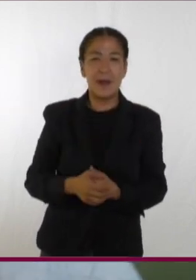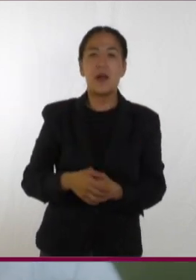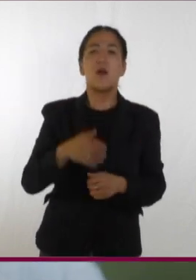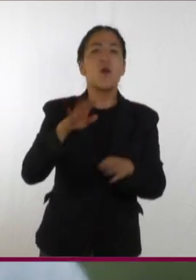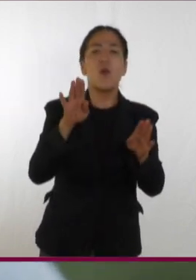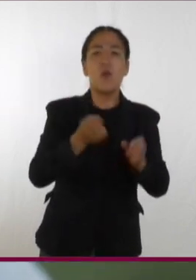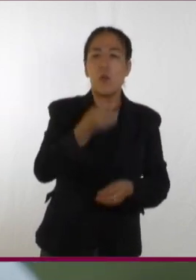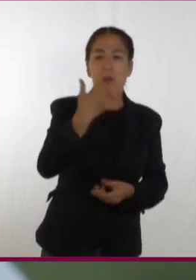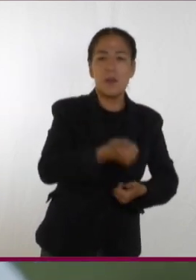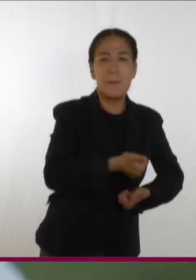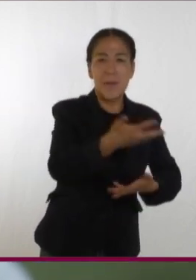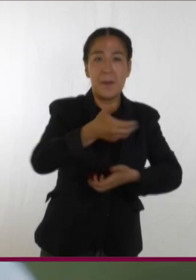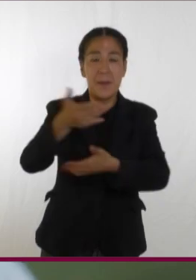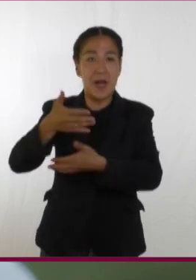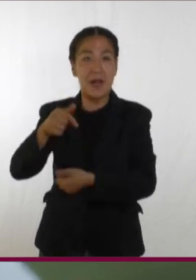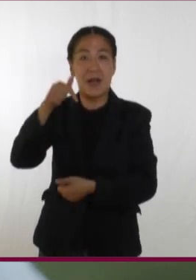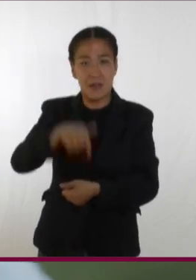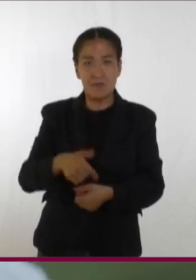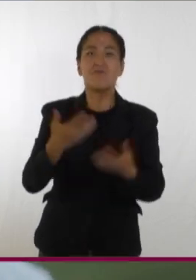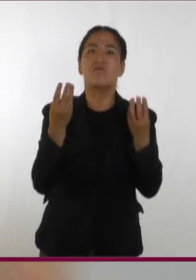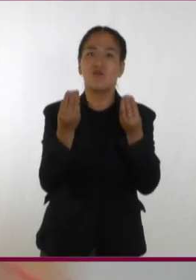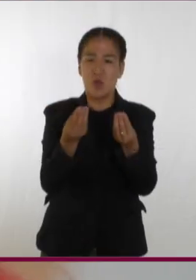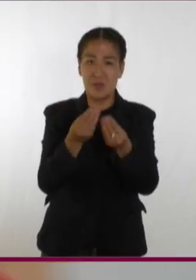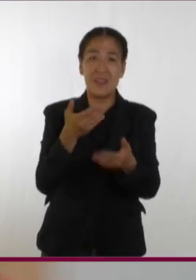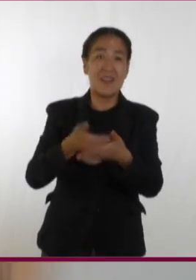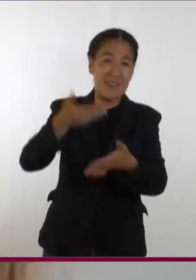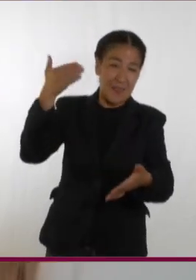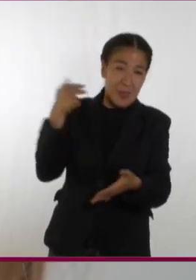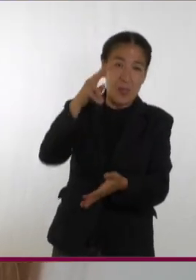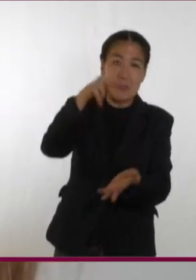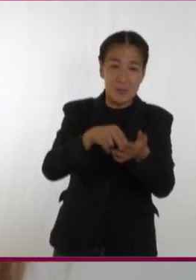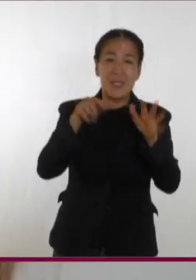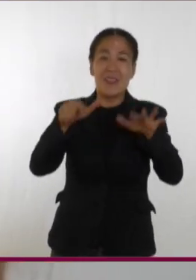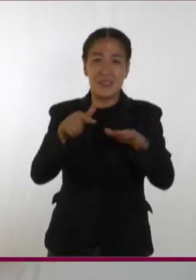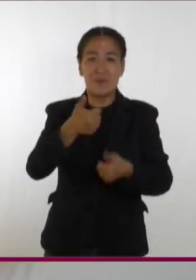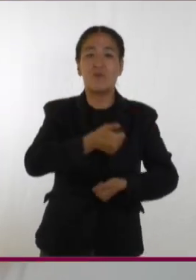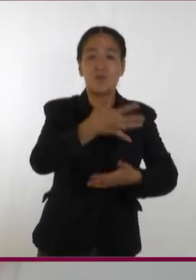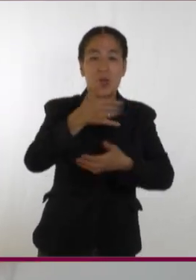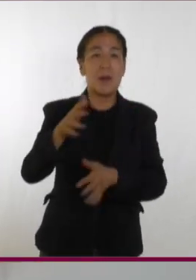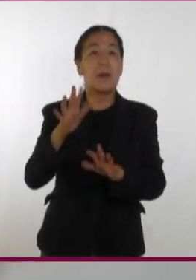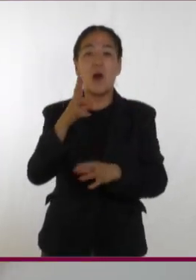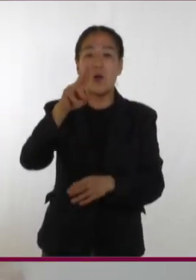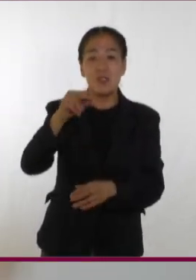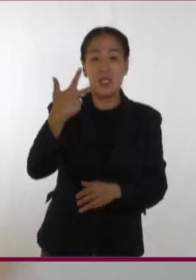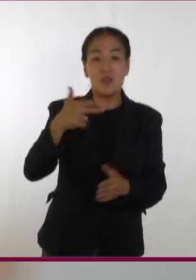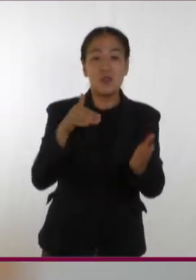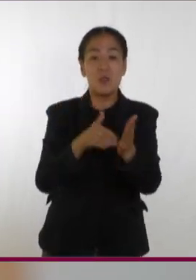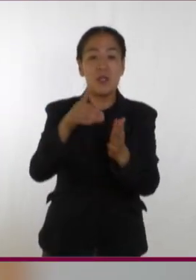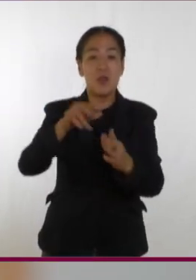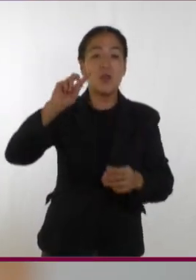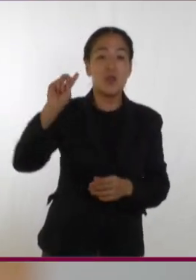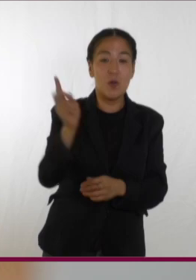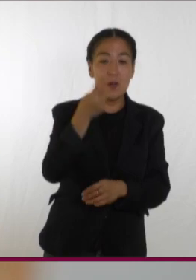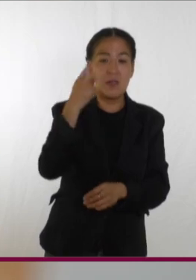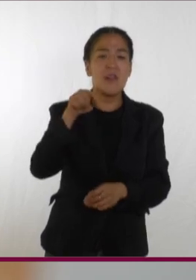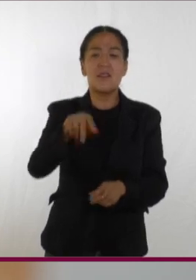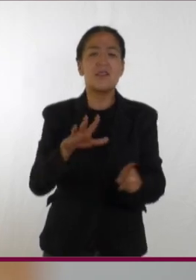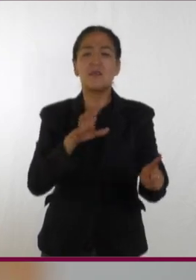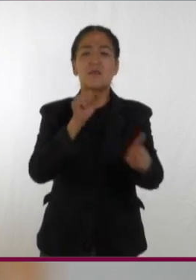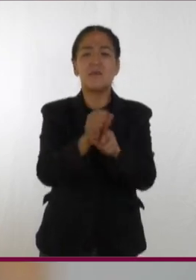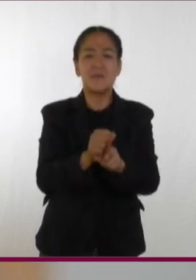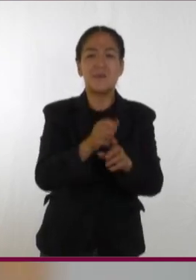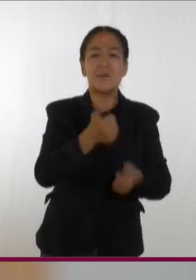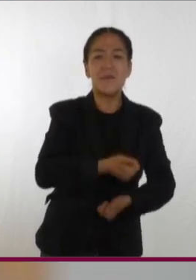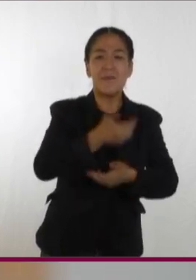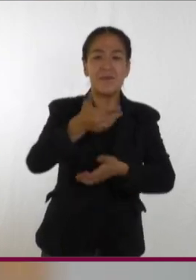muy bajo. Okay. En cuanto a la importación, nosotros importamos demasiado en el 2017, fue hasta 88 millones